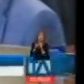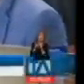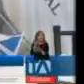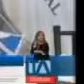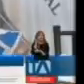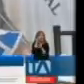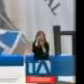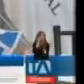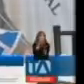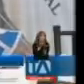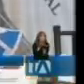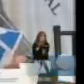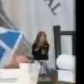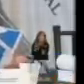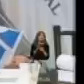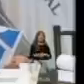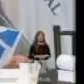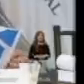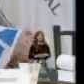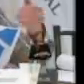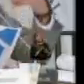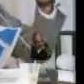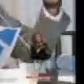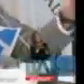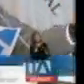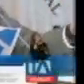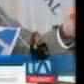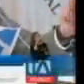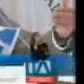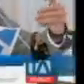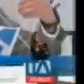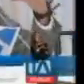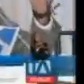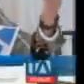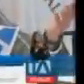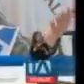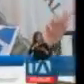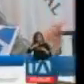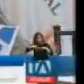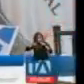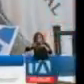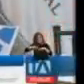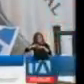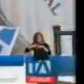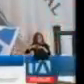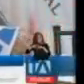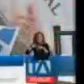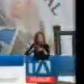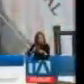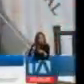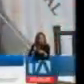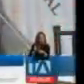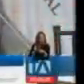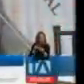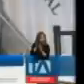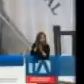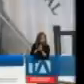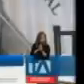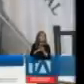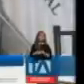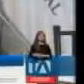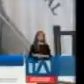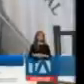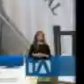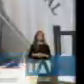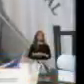sacar. En algunos casos habrá desvinculaciones, en algunos casos habrá contrataciones con otras escalas salariales. Estamos hablando de